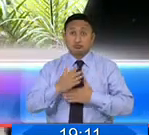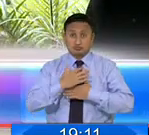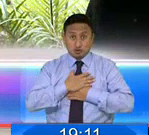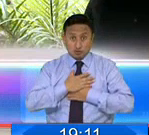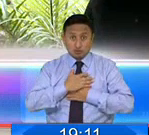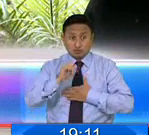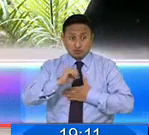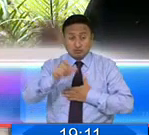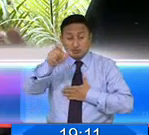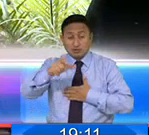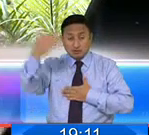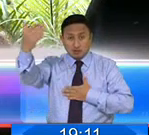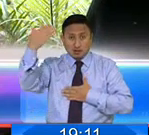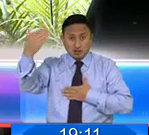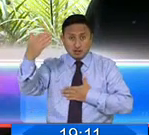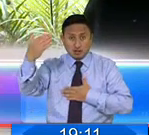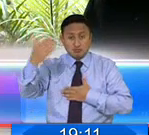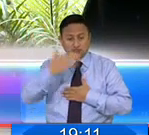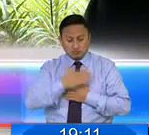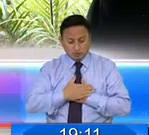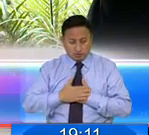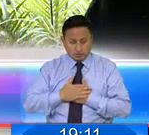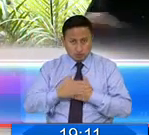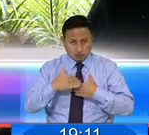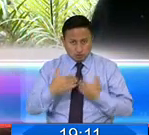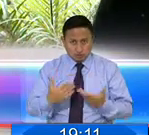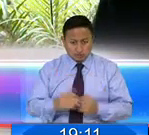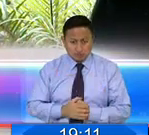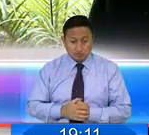disposición con los señores alcaldes, por favor,